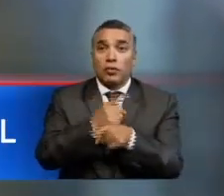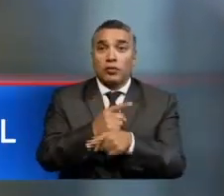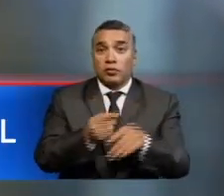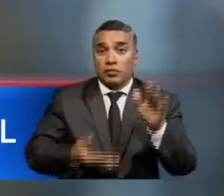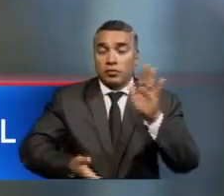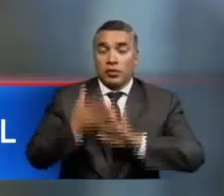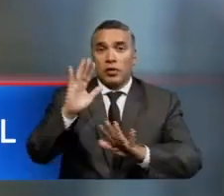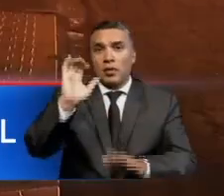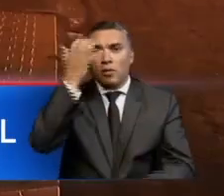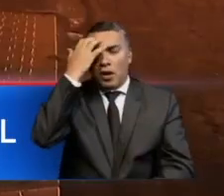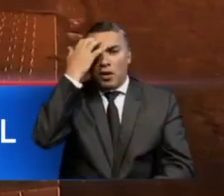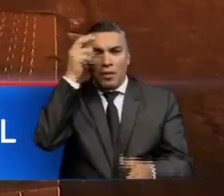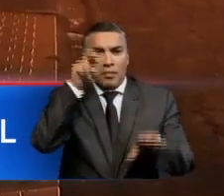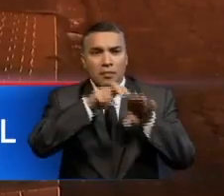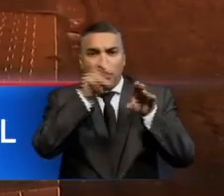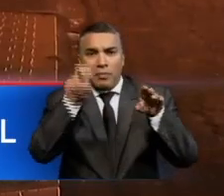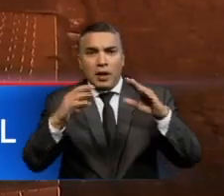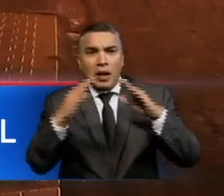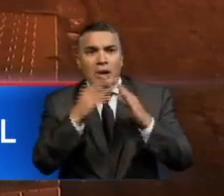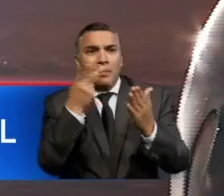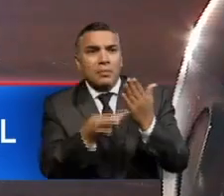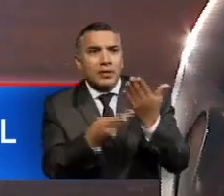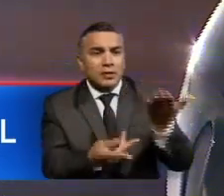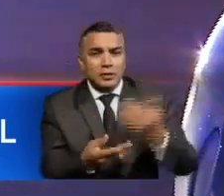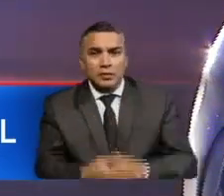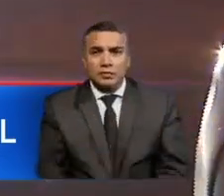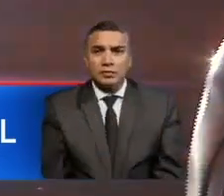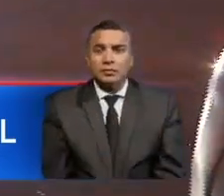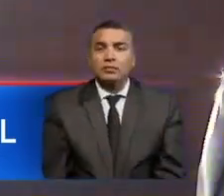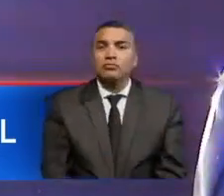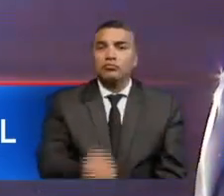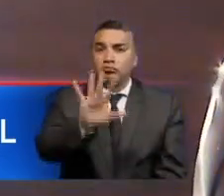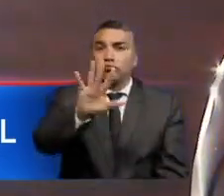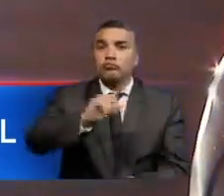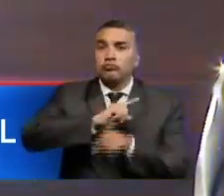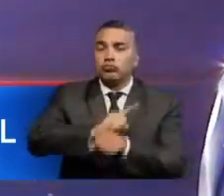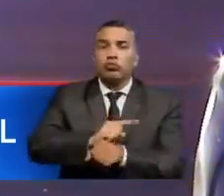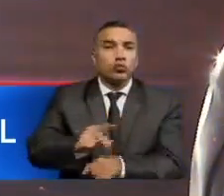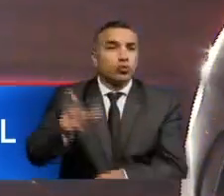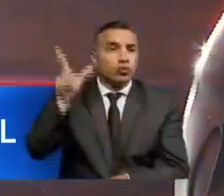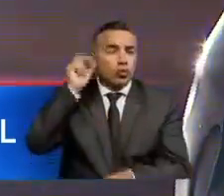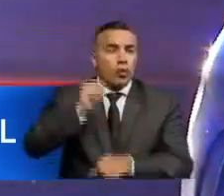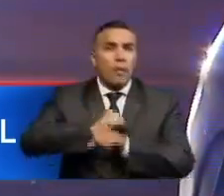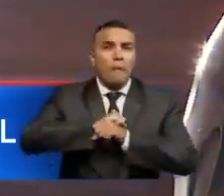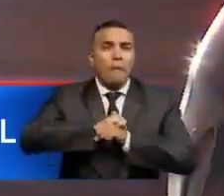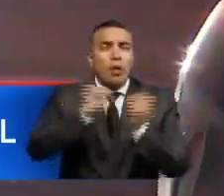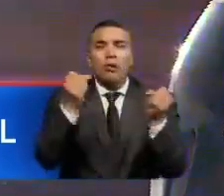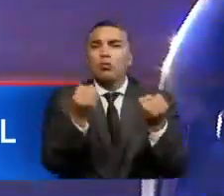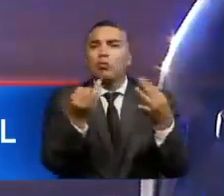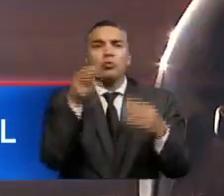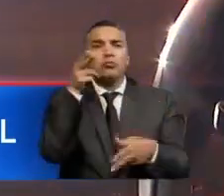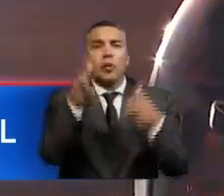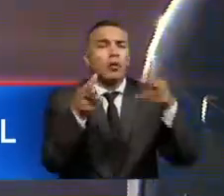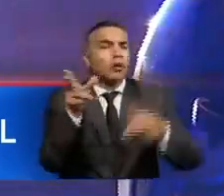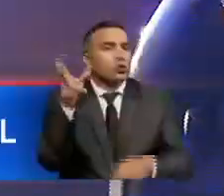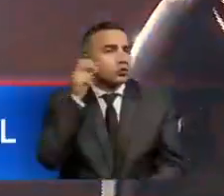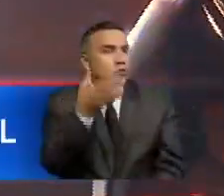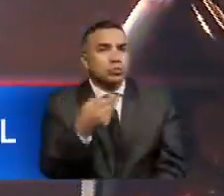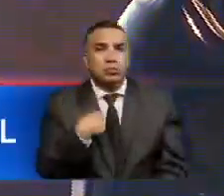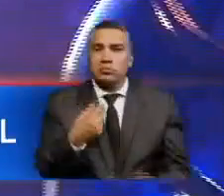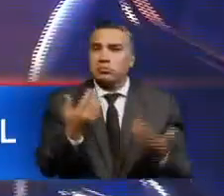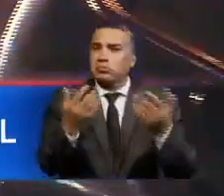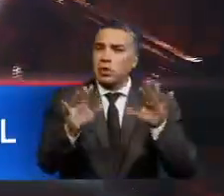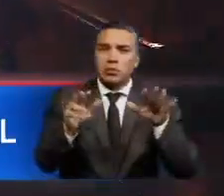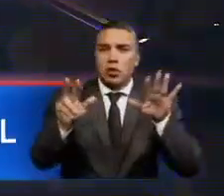salieron asustados a ver qué ocurrió. 5 minutos se escuchó la explosión. ¿Cuántos disparos se escucharon? Como 8